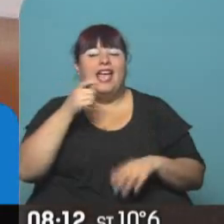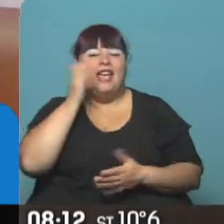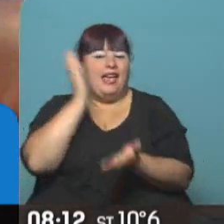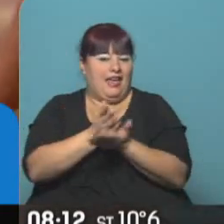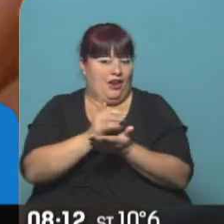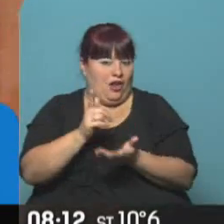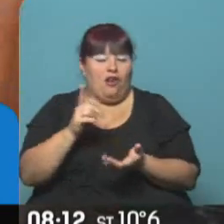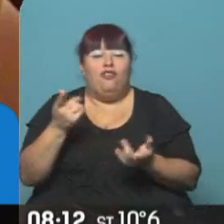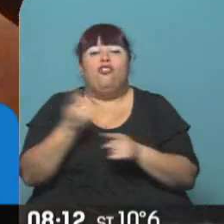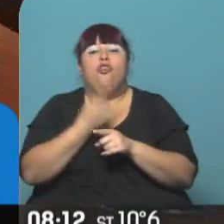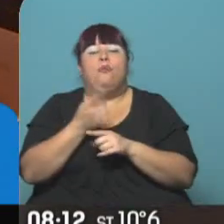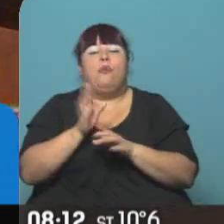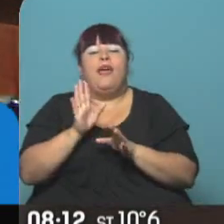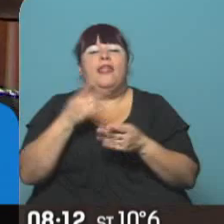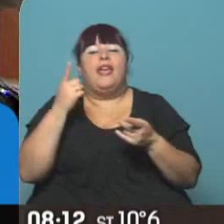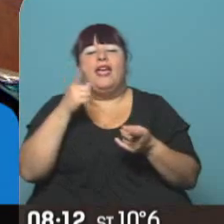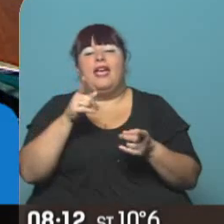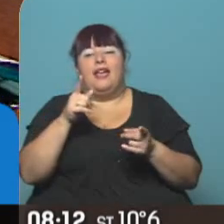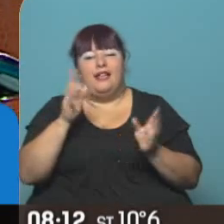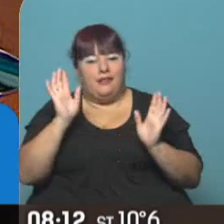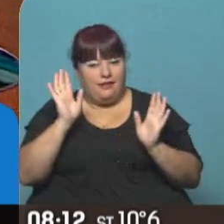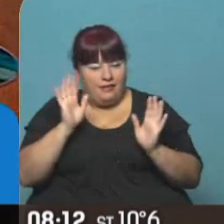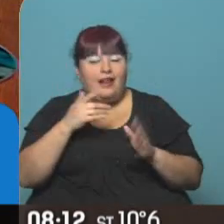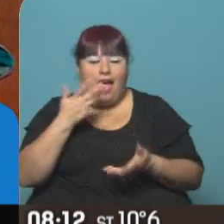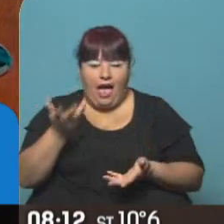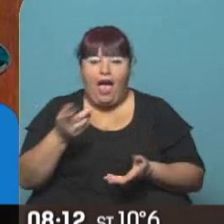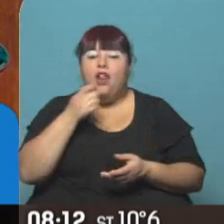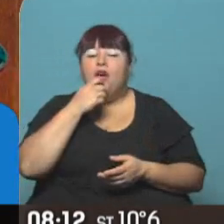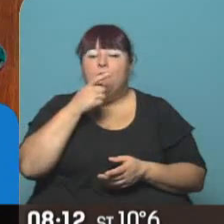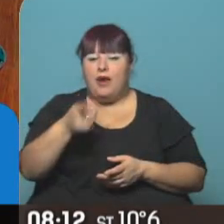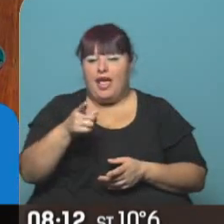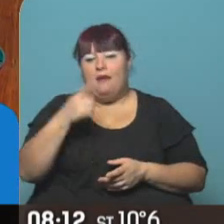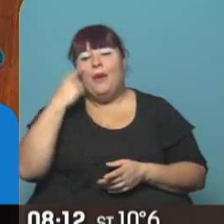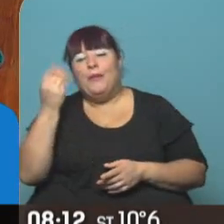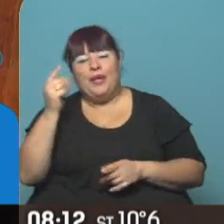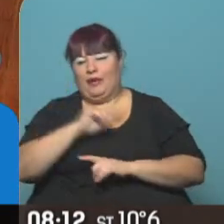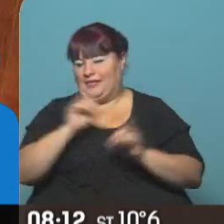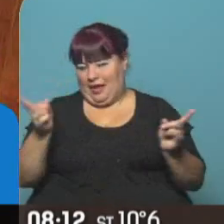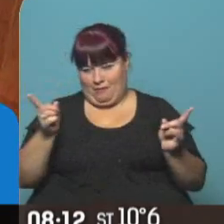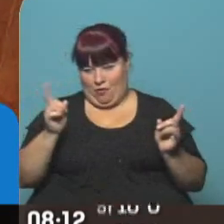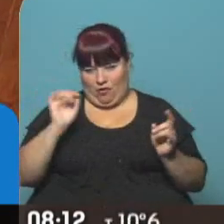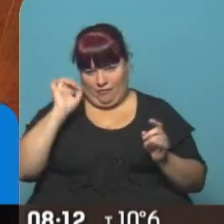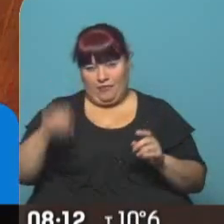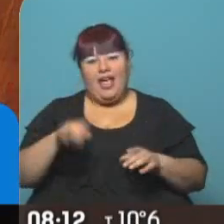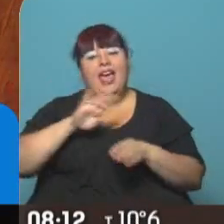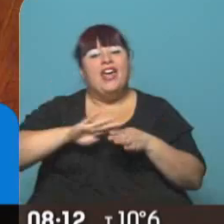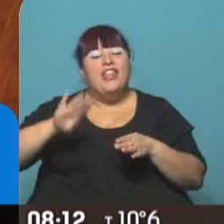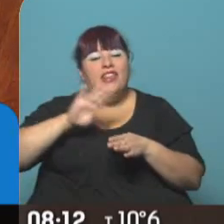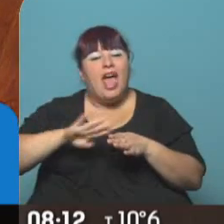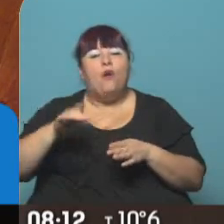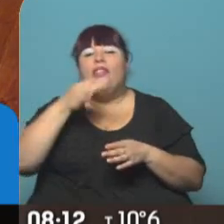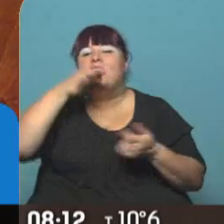legal no sé no se puede poner a que no cuenta exactamente o sea esa es avivadas tampoco pueden contar la deuda de